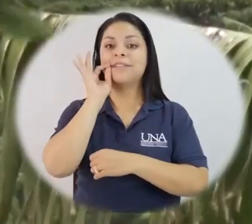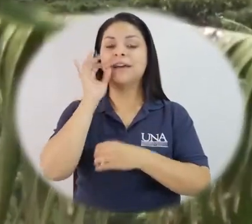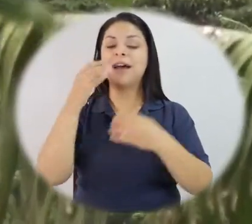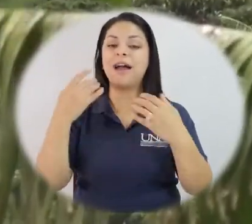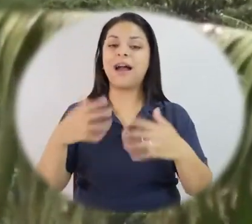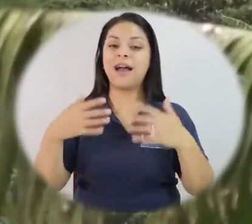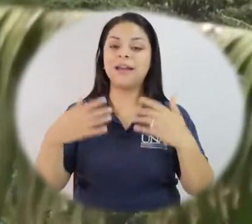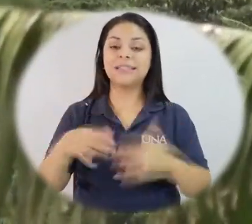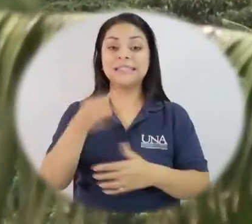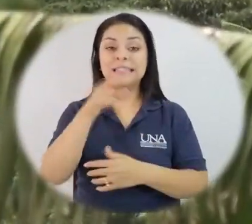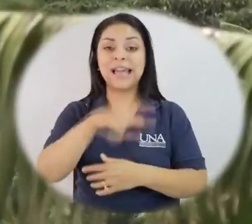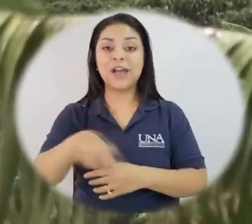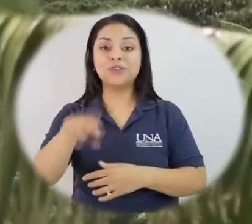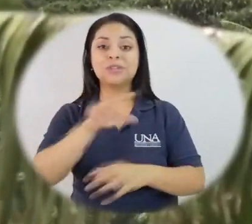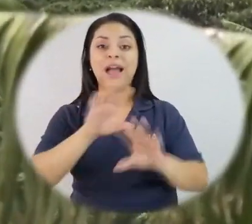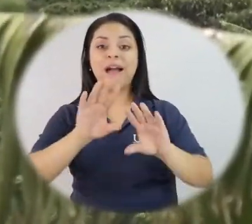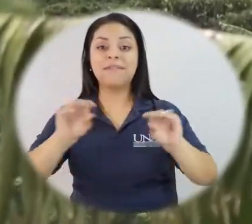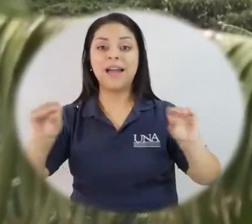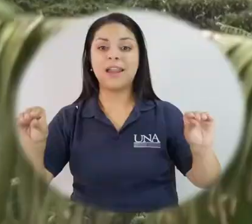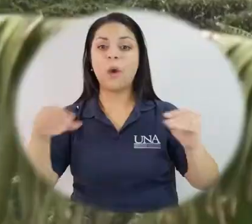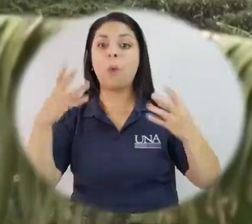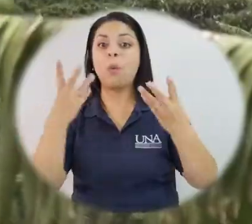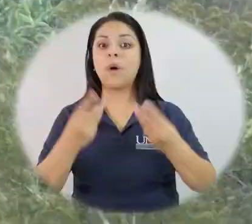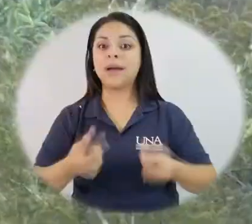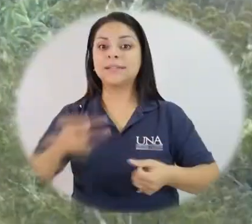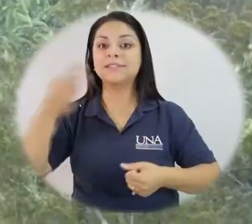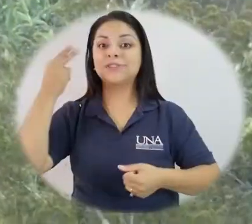hablaran, ¿cuántas historias podrían contarnos?